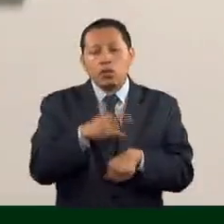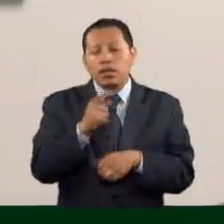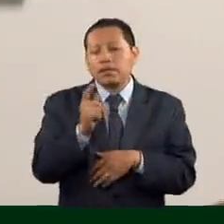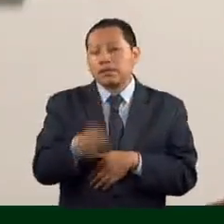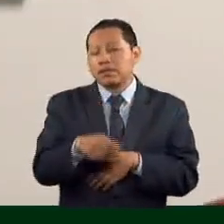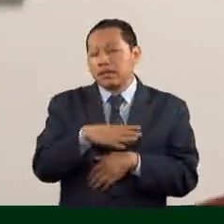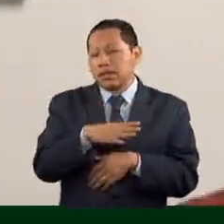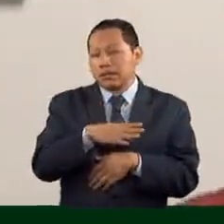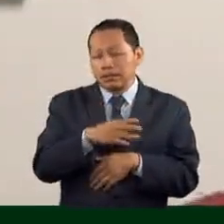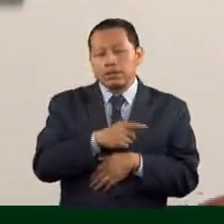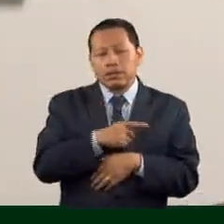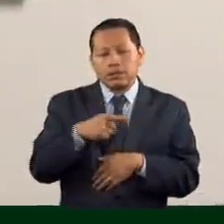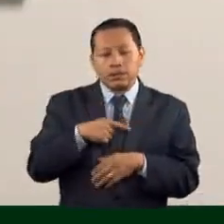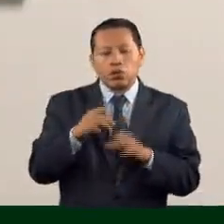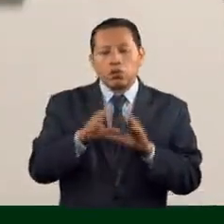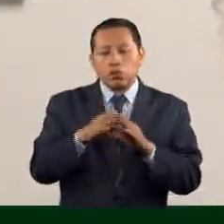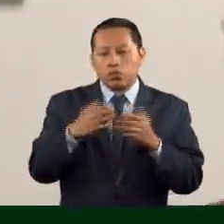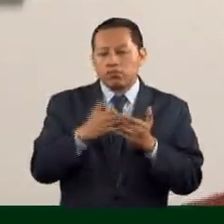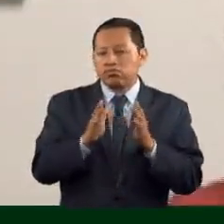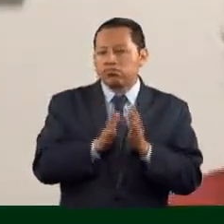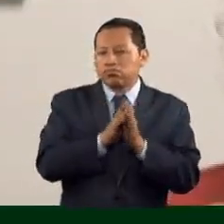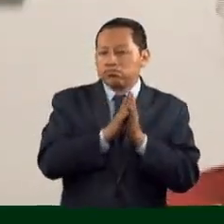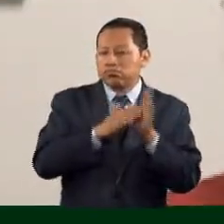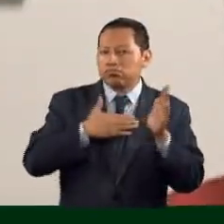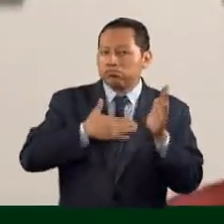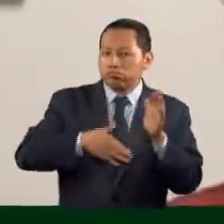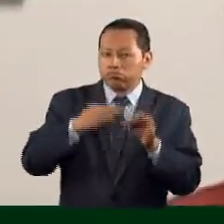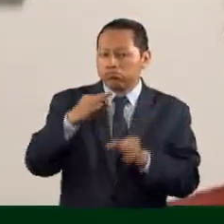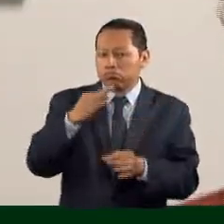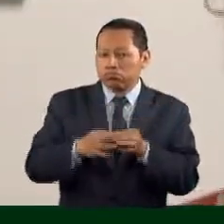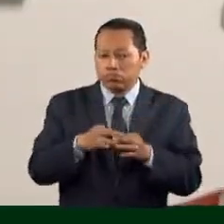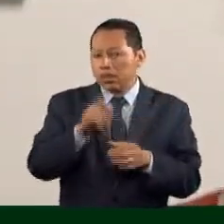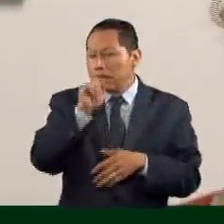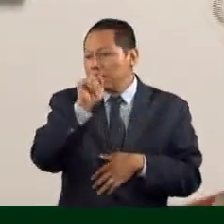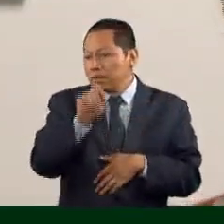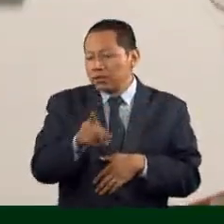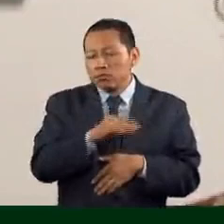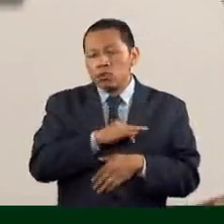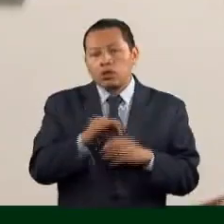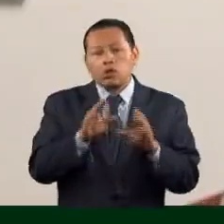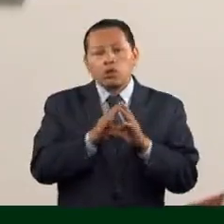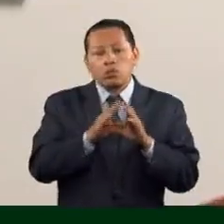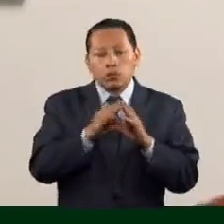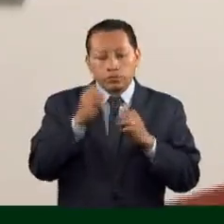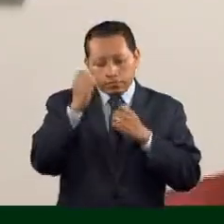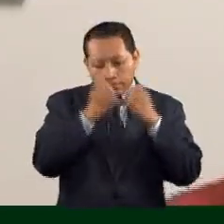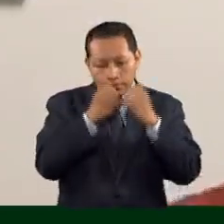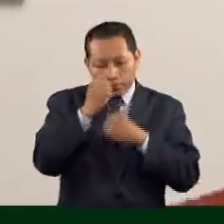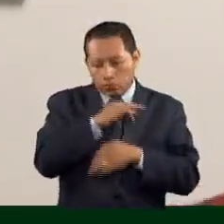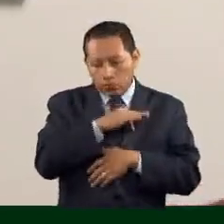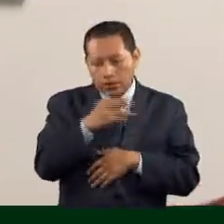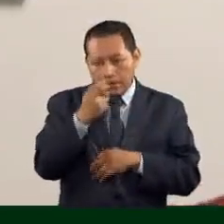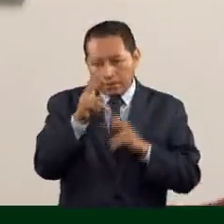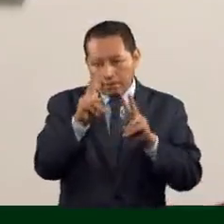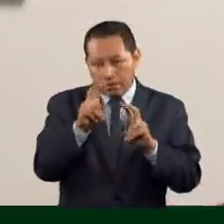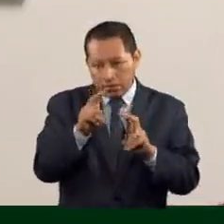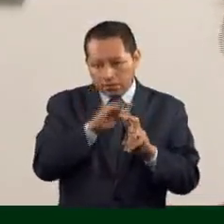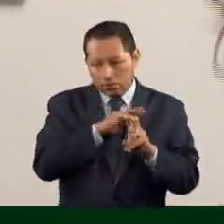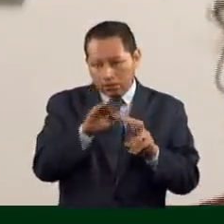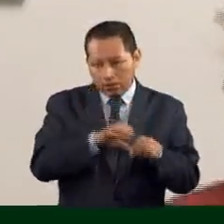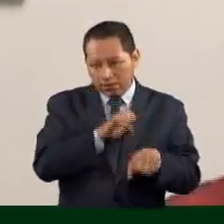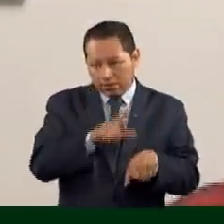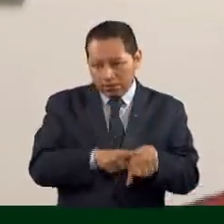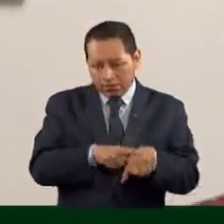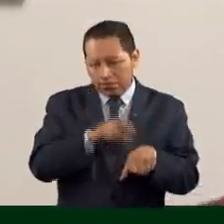han de operar el Parlamento Abierto, también a los analistas de estos temas,